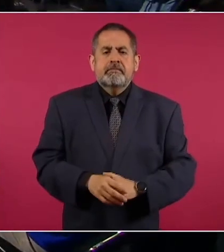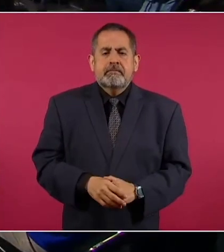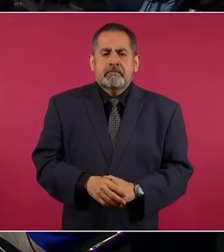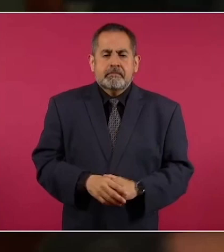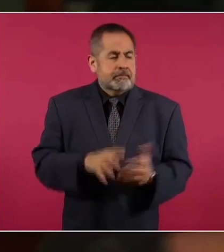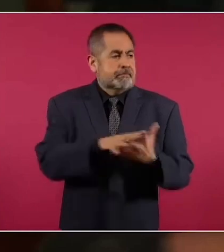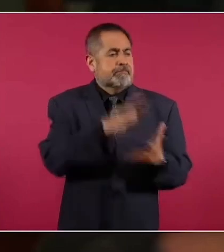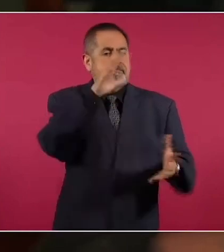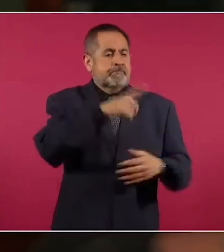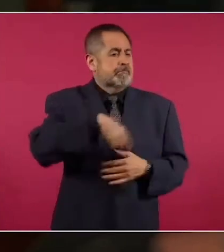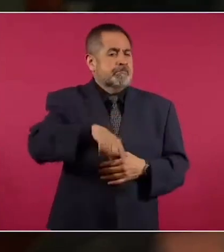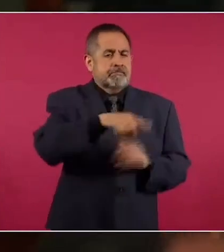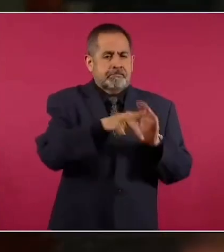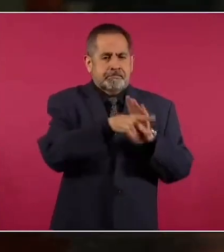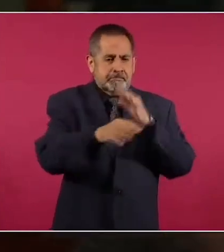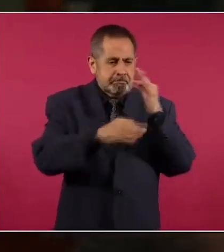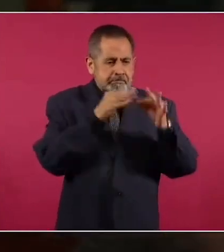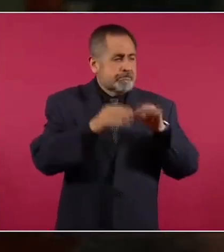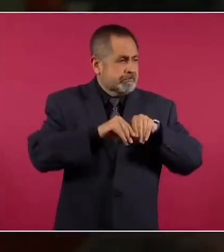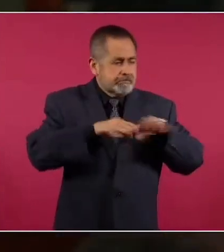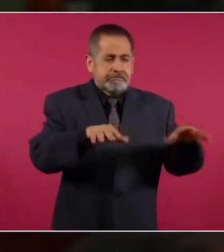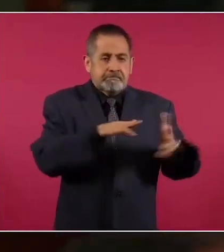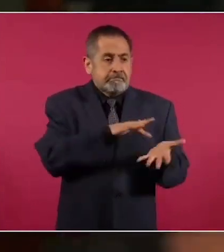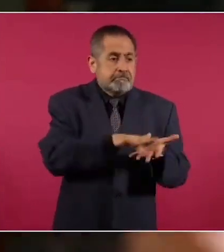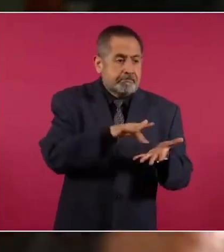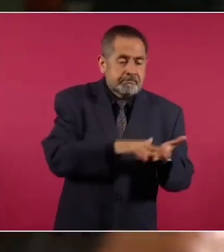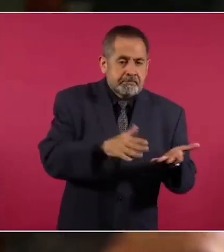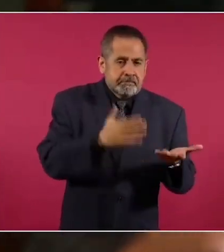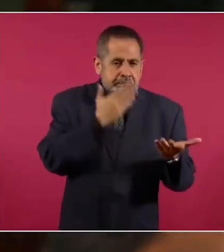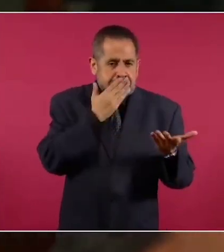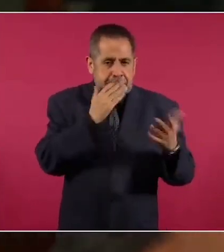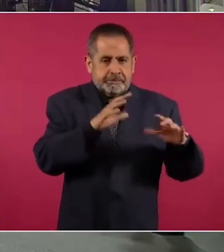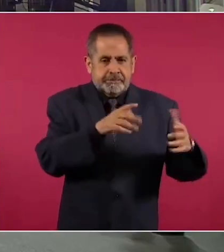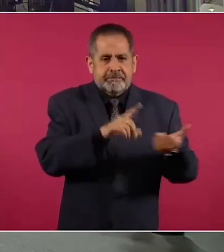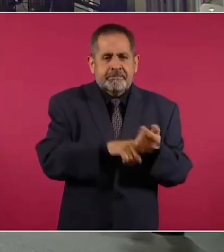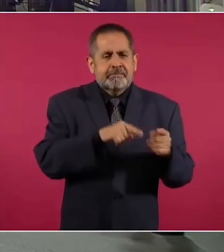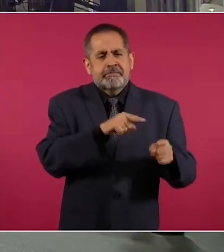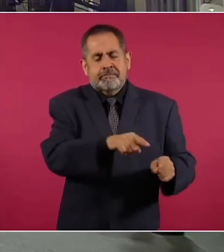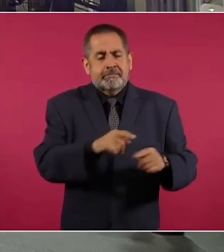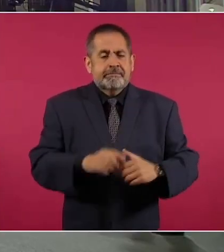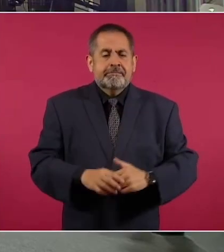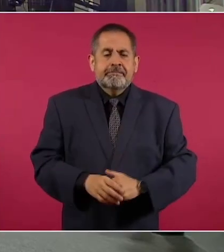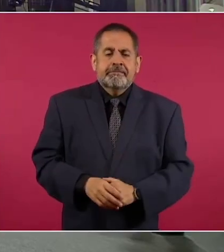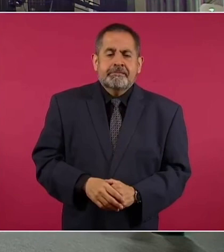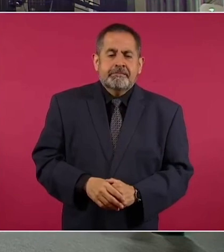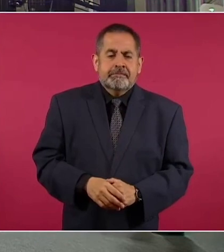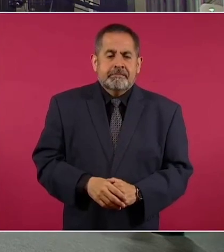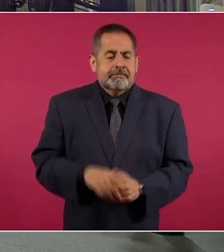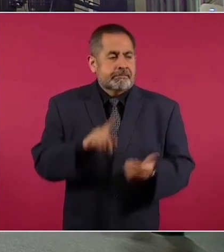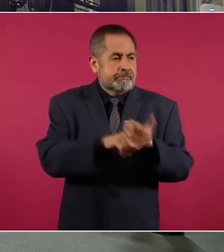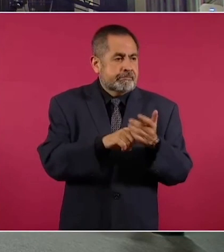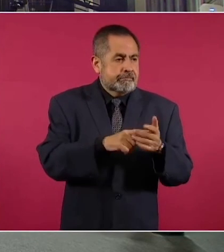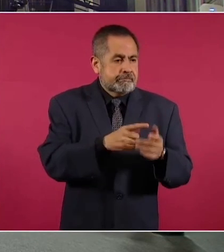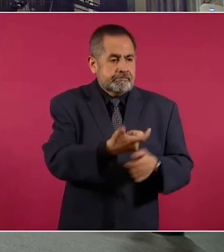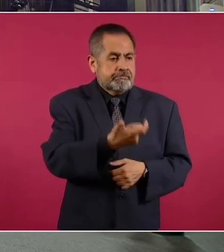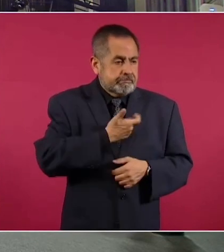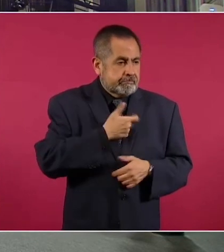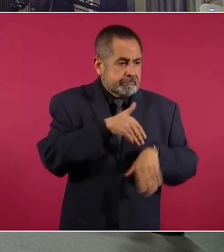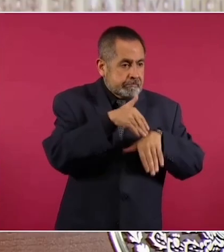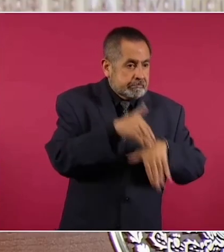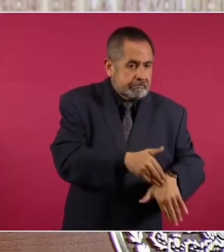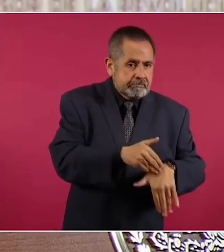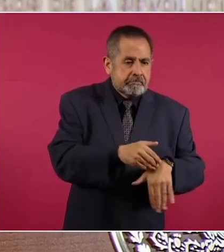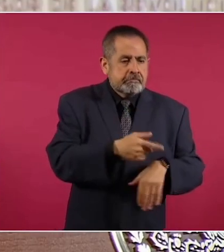por la mayoría de la prensa, al servicio del régimen, vendida o alquilada,